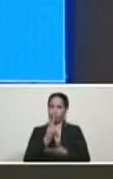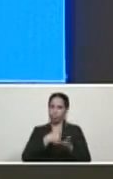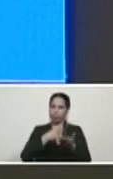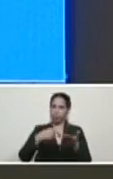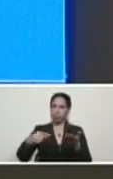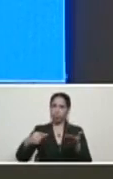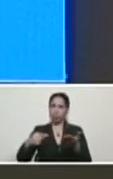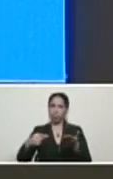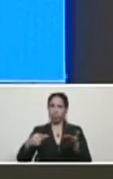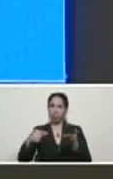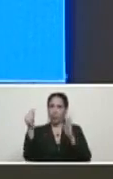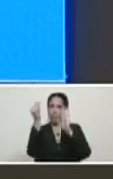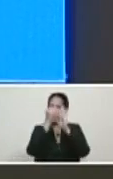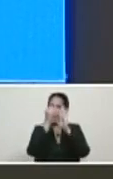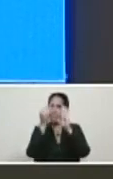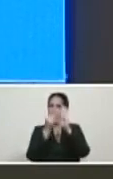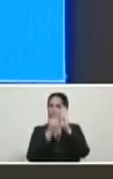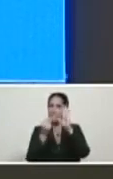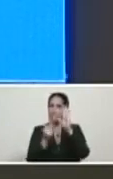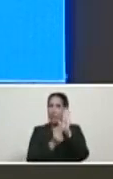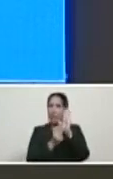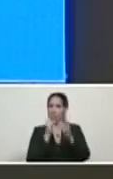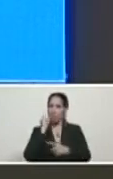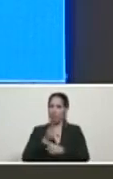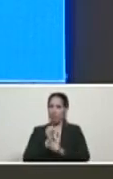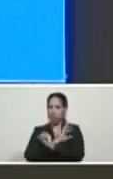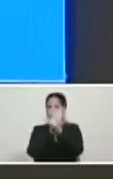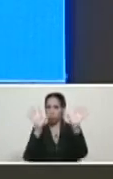pone los puntos donde deben estar.